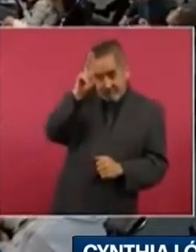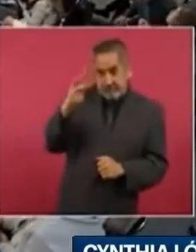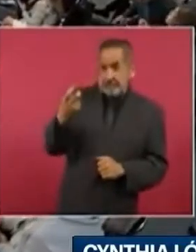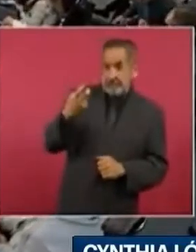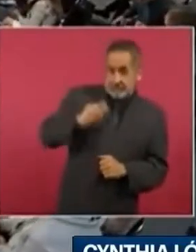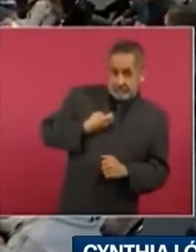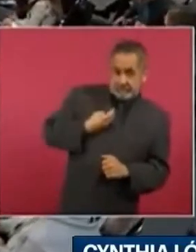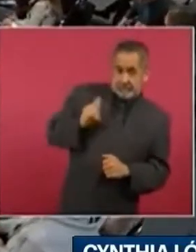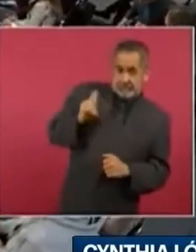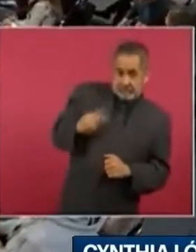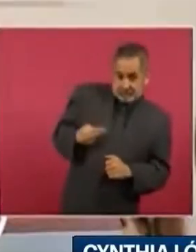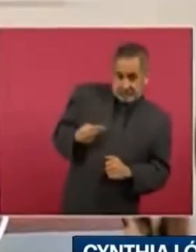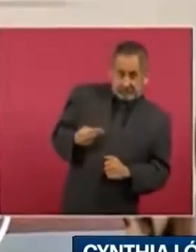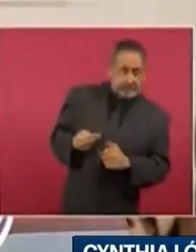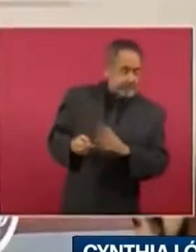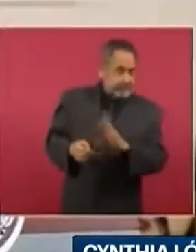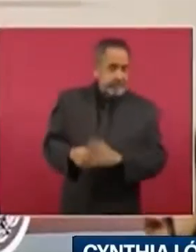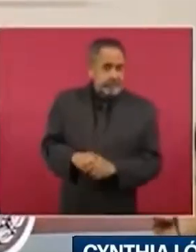alianza.